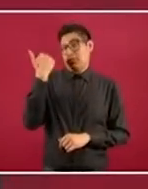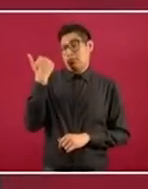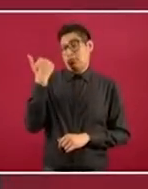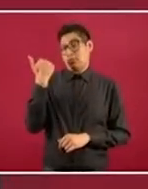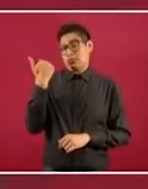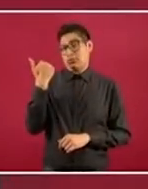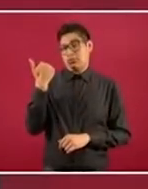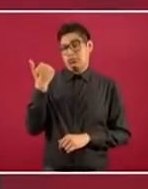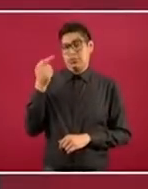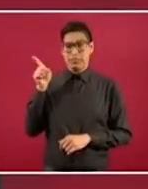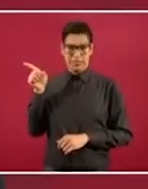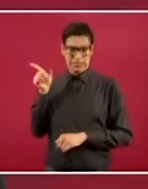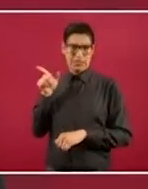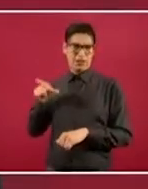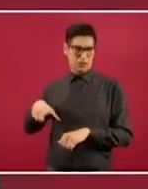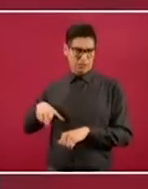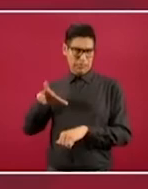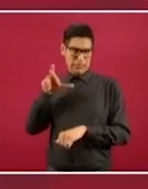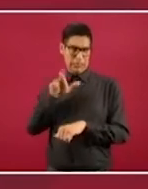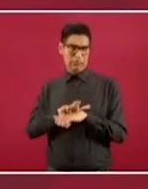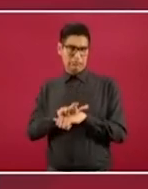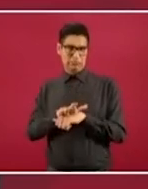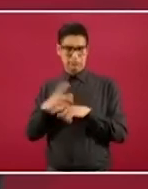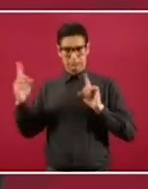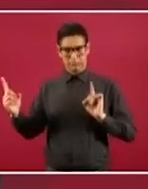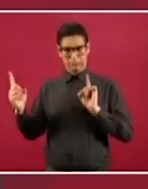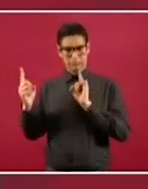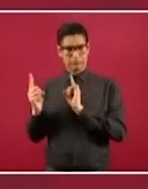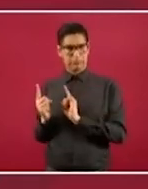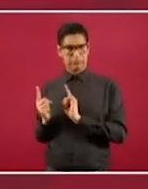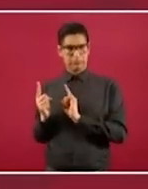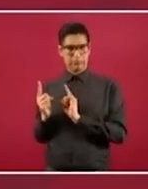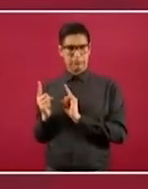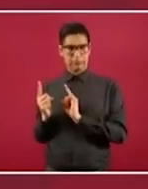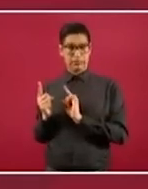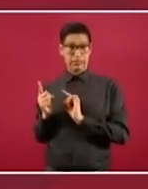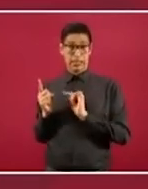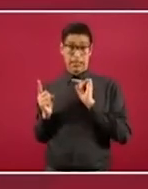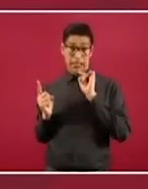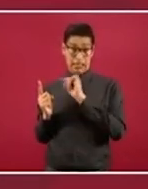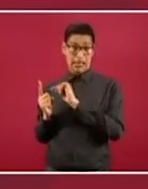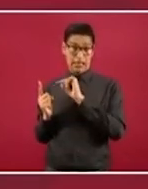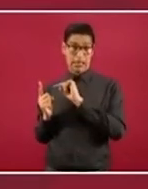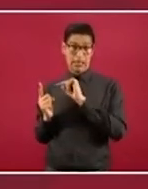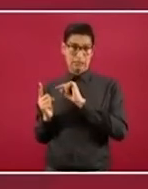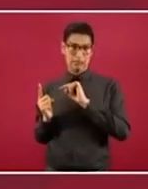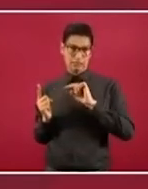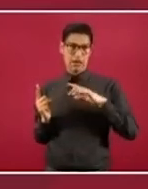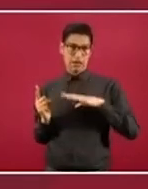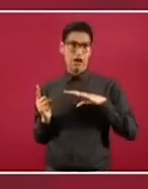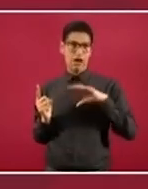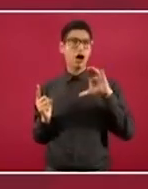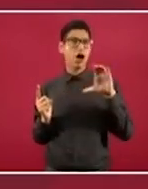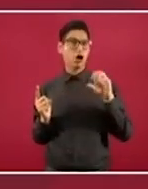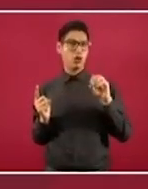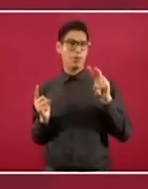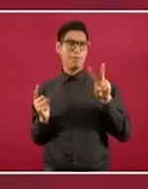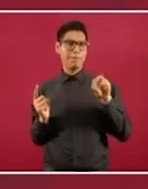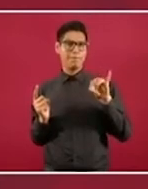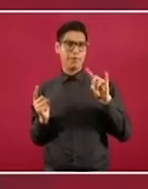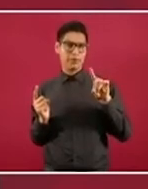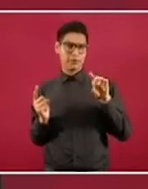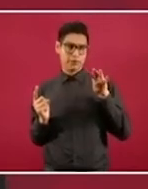entre el gobernador y el gobernador que ha sido positivo a COVID-19 tenía